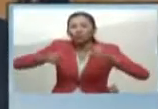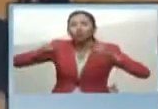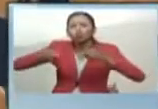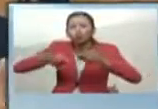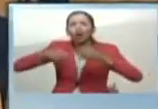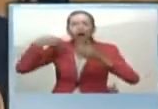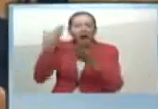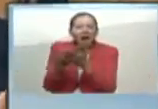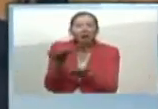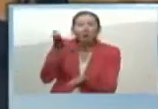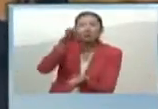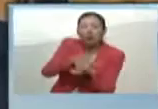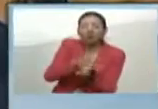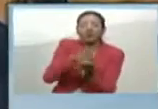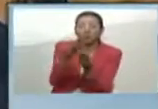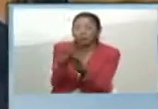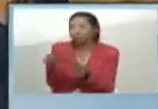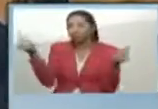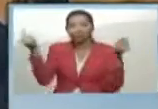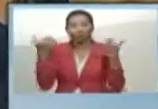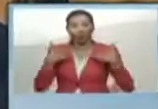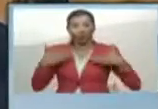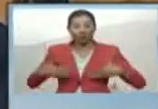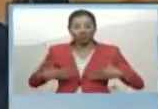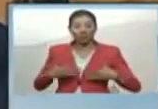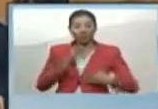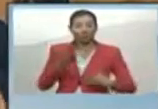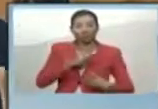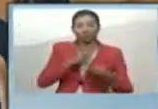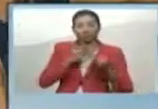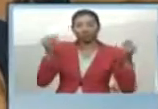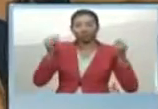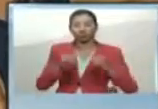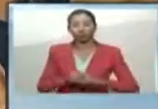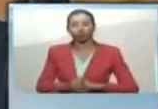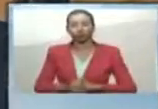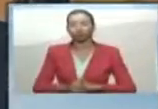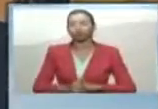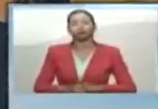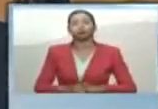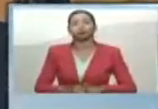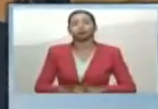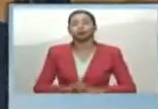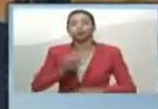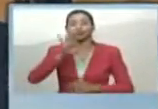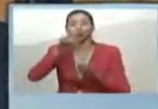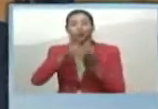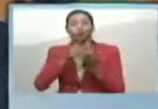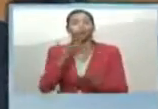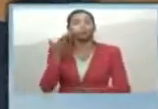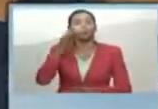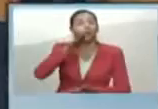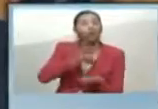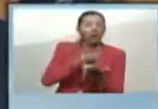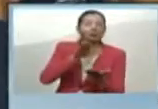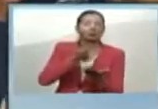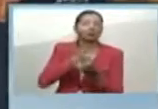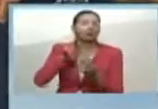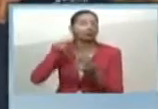Y se habla, solamente para recordarle, de la época de la insurgencia, de 5.000 muertos producto de esa